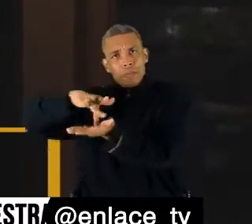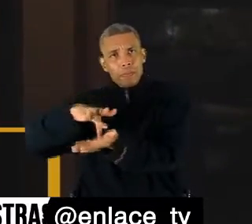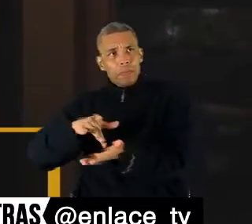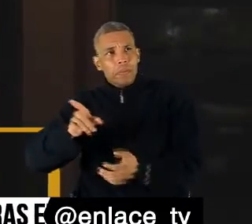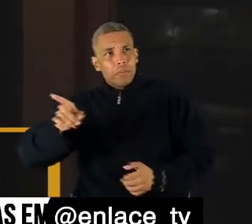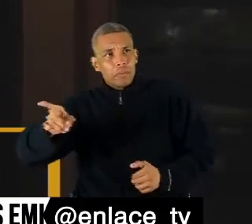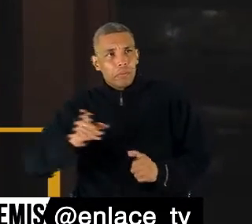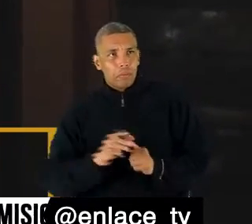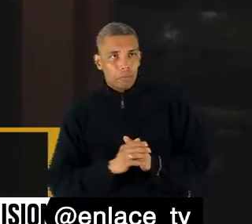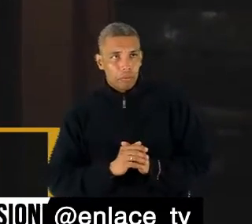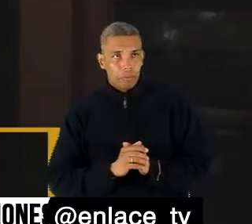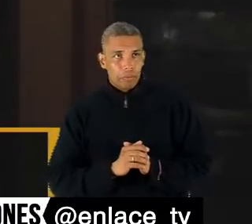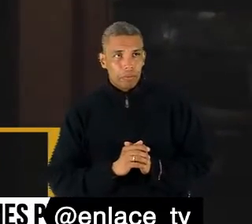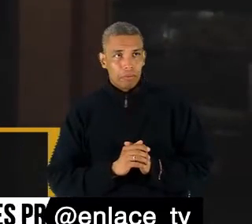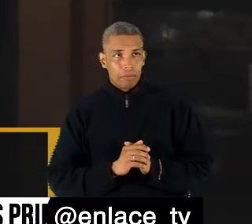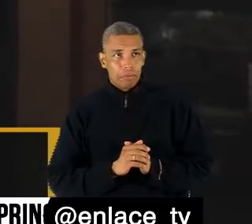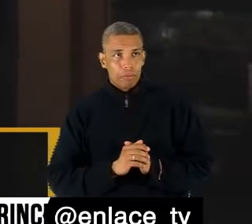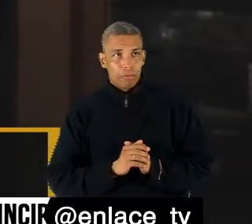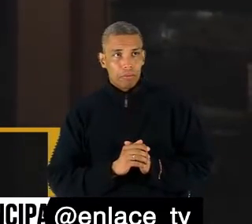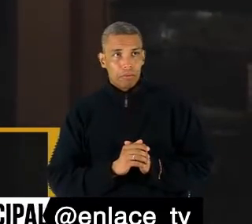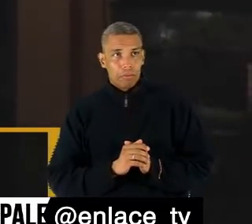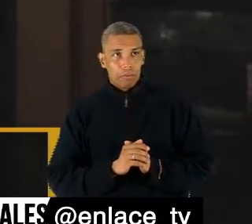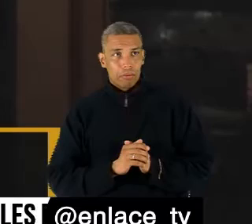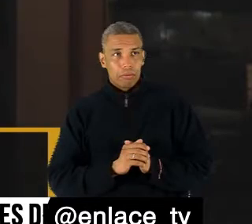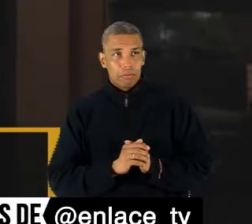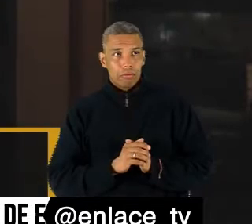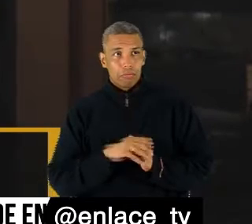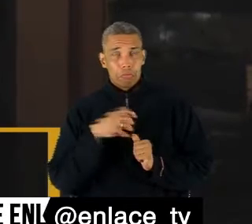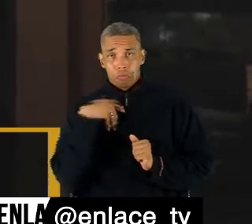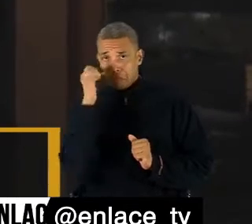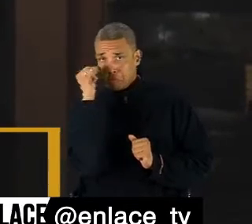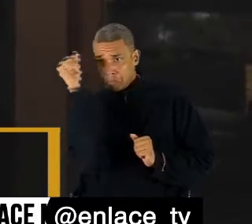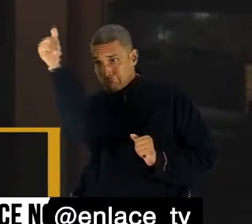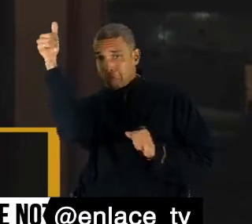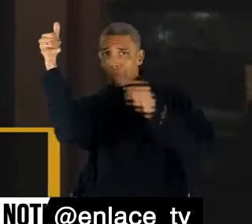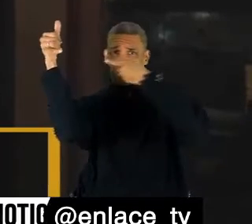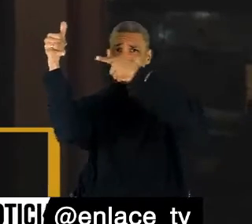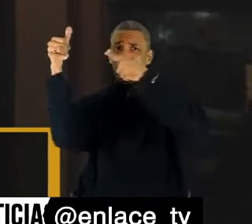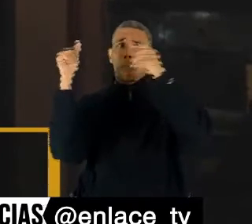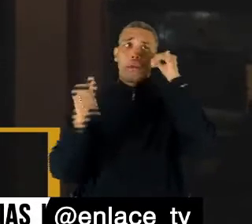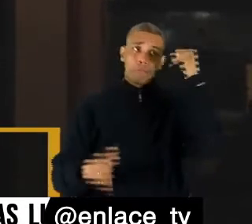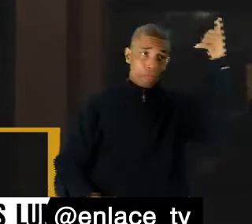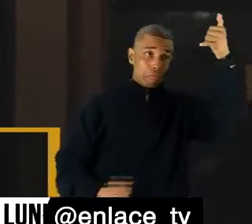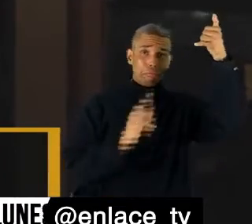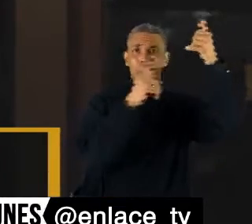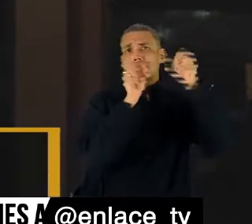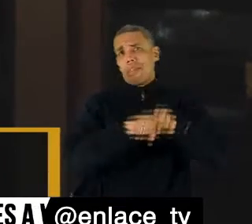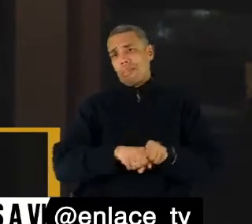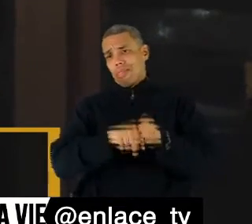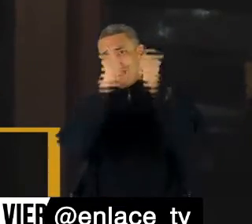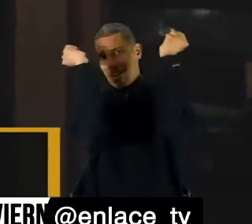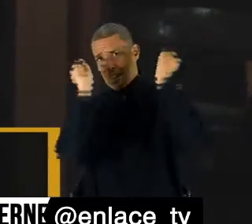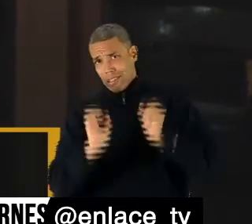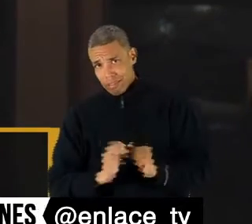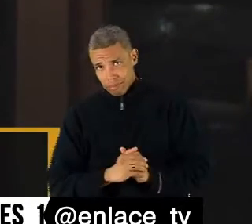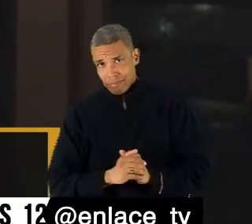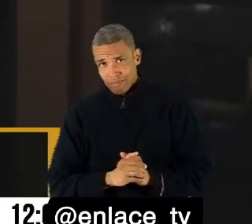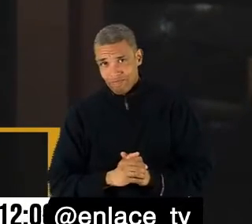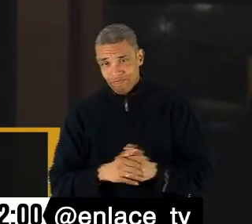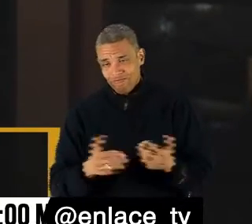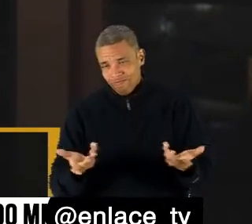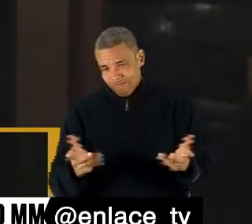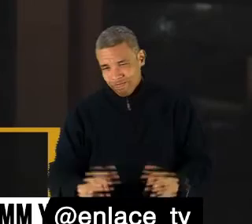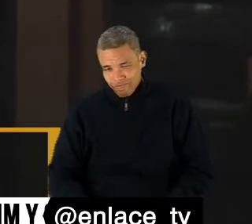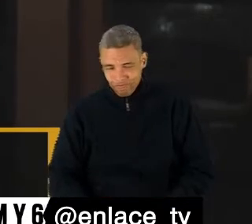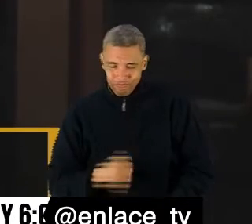hace 2 meses las cámaras están inactivas, que no están funcionando. Entonces sí le queremos hacer como la petición a las autoridades competentes para